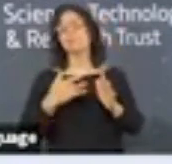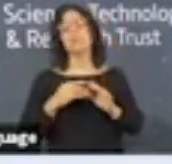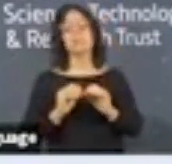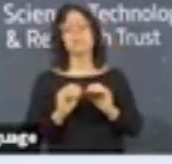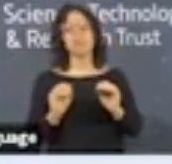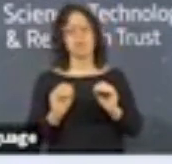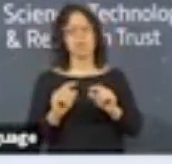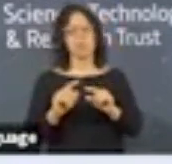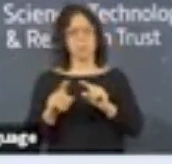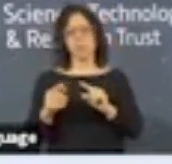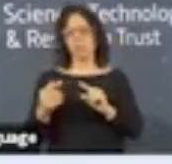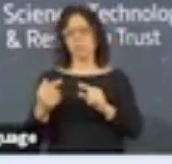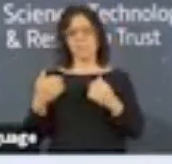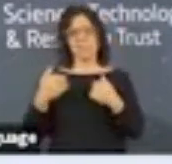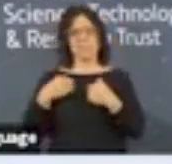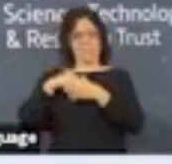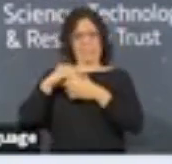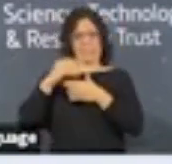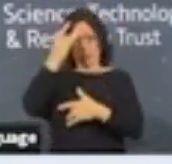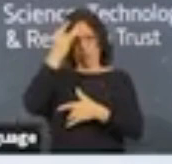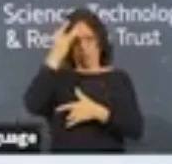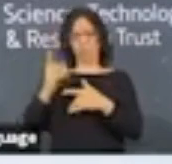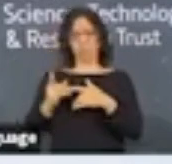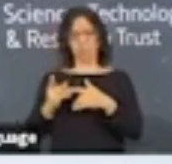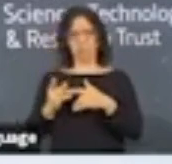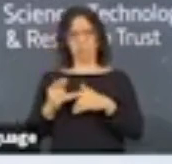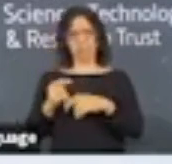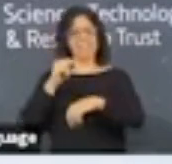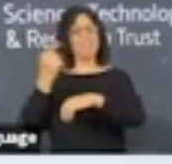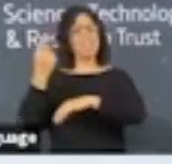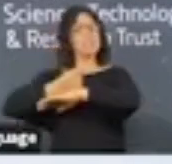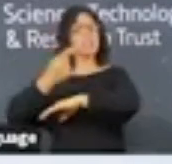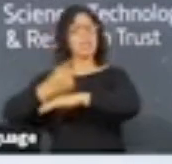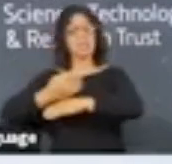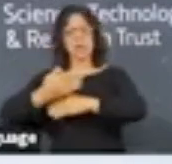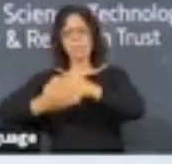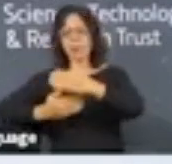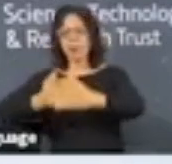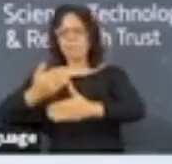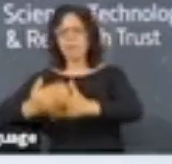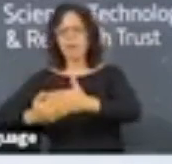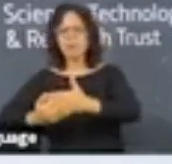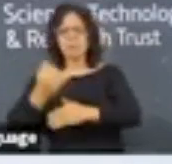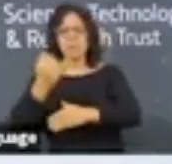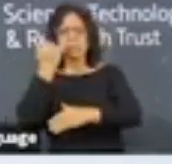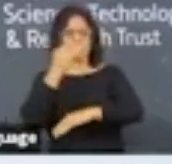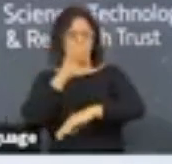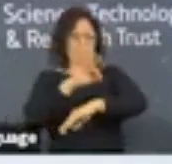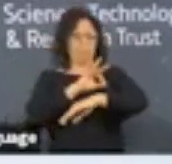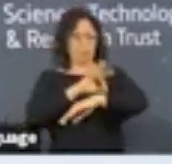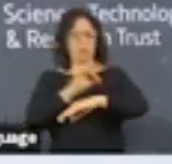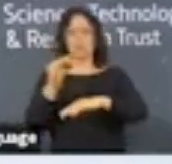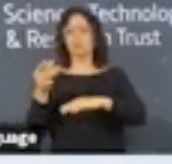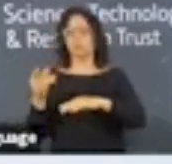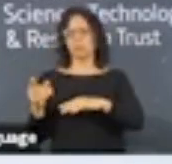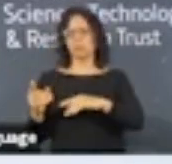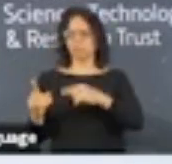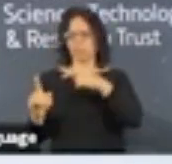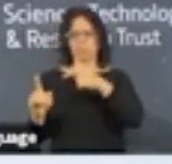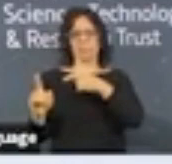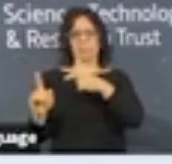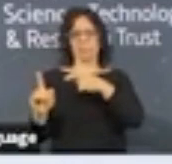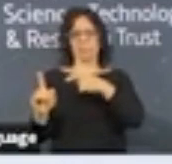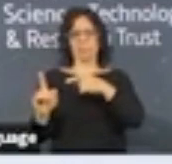el virus. Al cabo de unos pocos días, si un mosquito pica a esta nueva persona infectada,